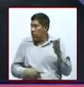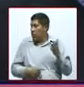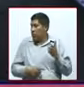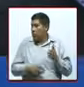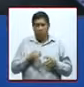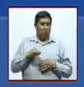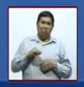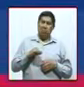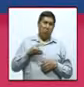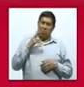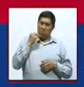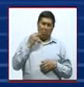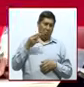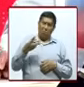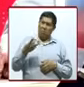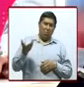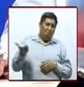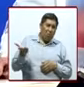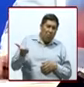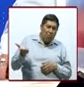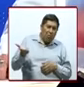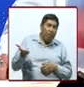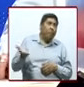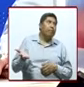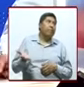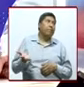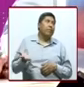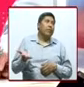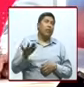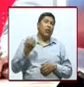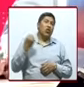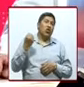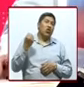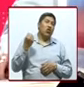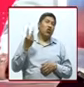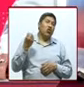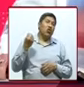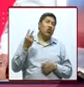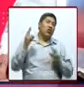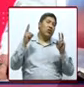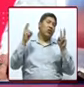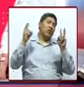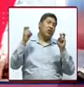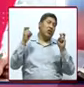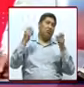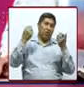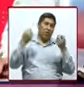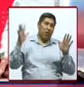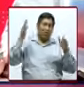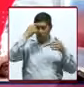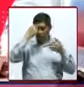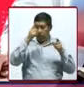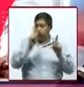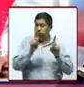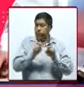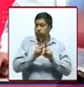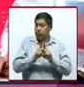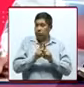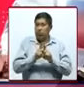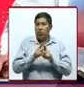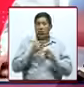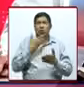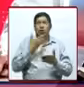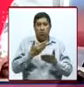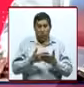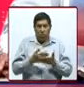yo no veo en el documento. Bueno, ya sabemos que hay 12 puntos que se han acordado en este encuentro multipartidario, pero también sería